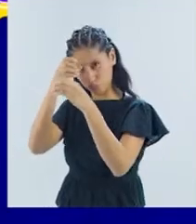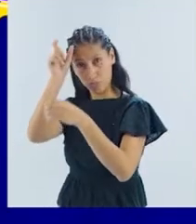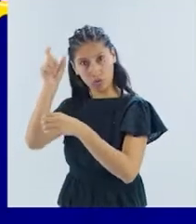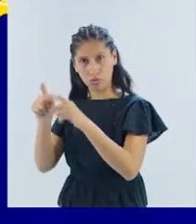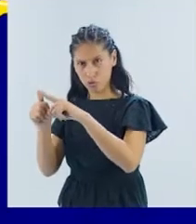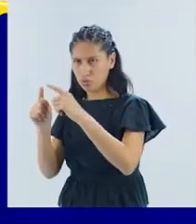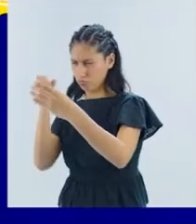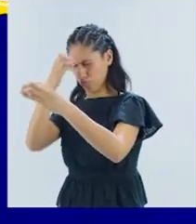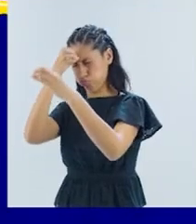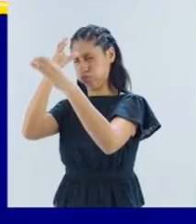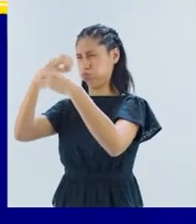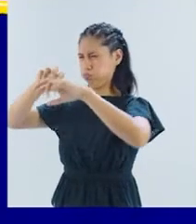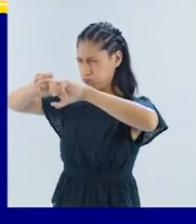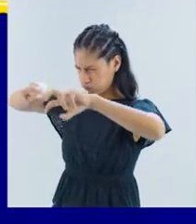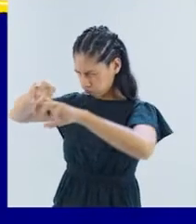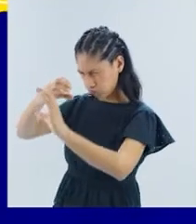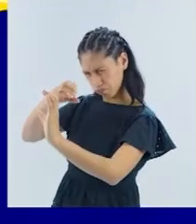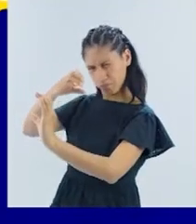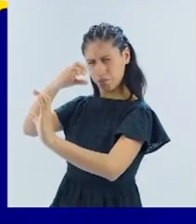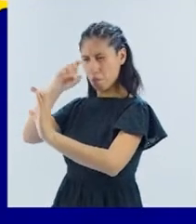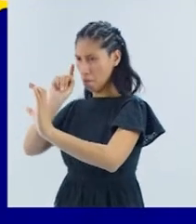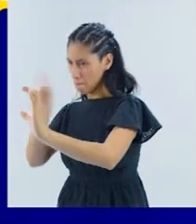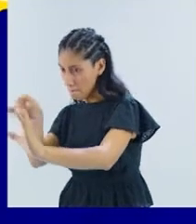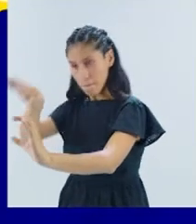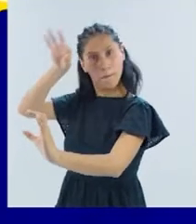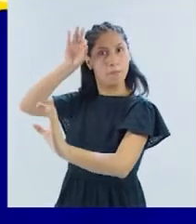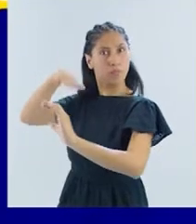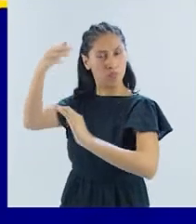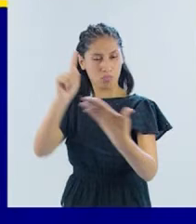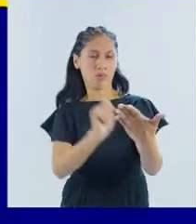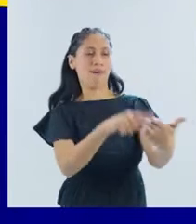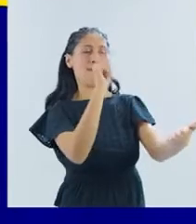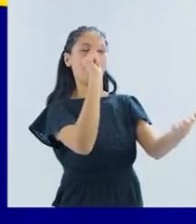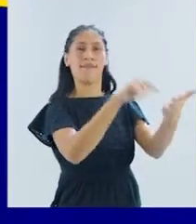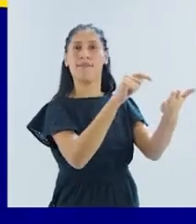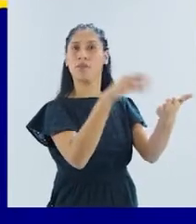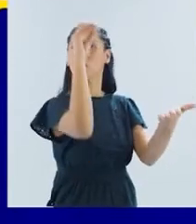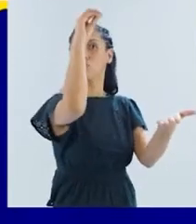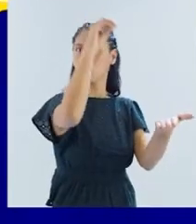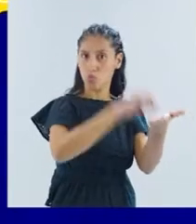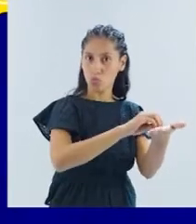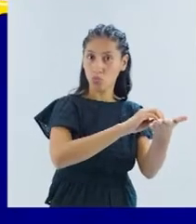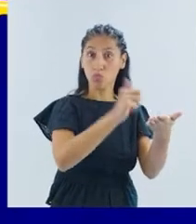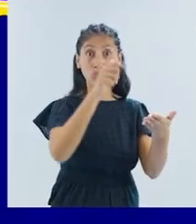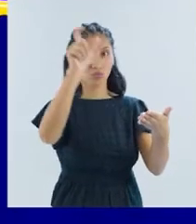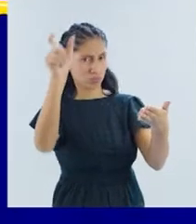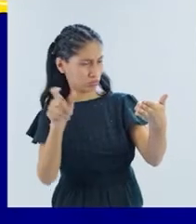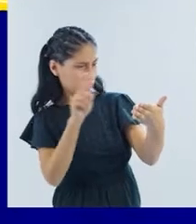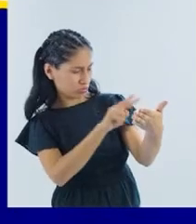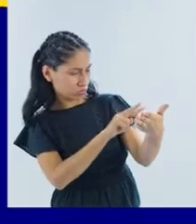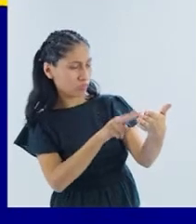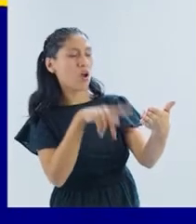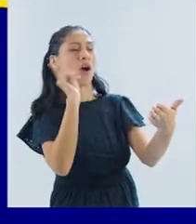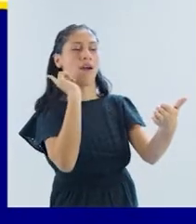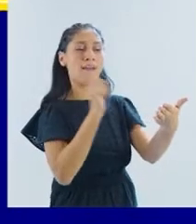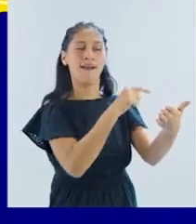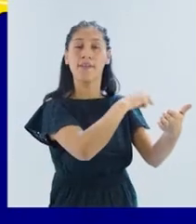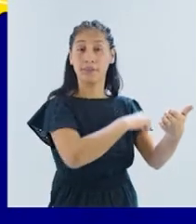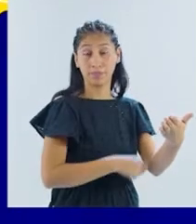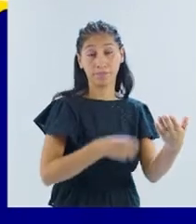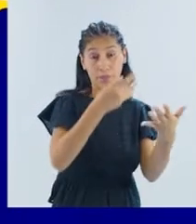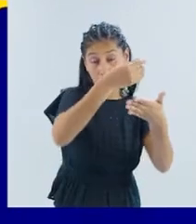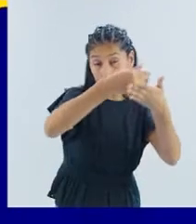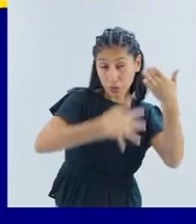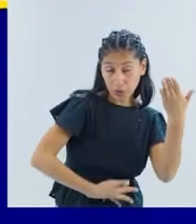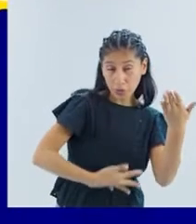sólido. Es decir, se apoyan en hechos probados o demostrables y también en datos estadísticos. Dentro de